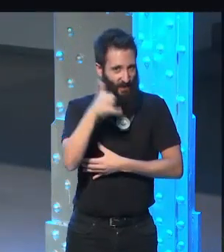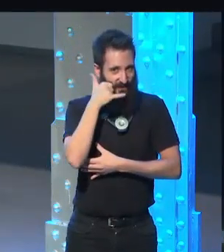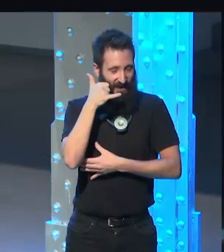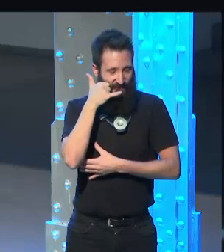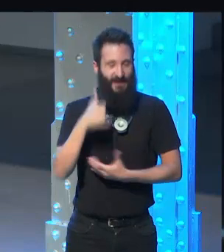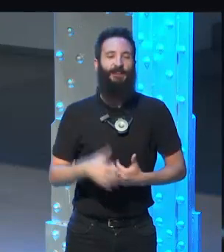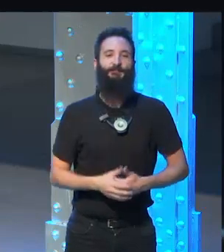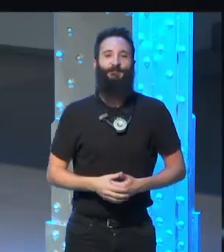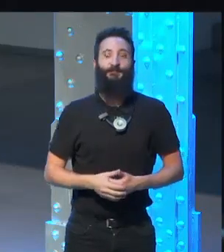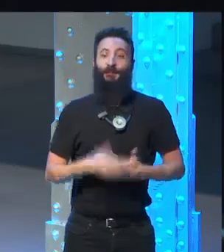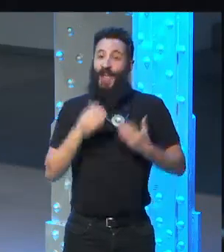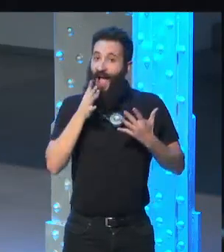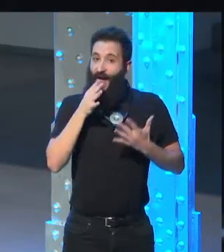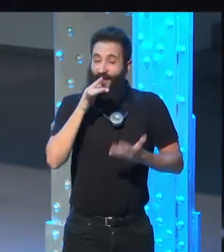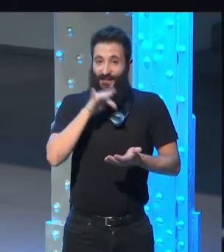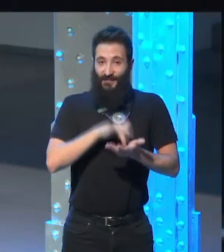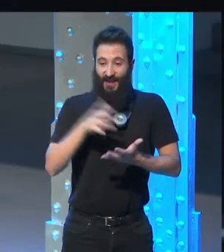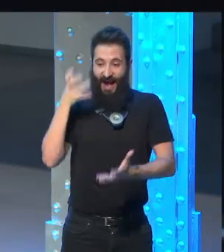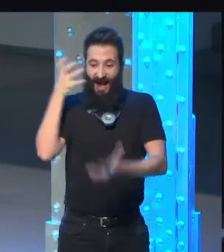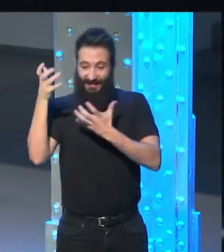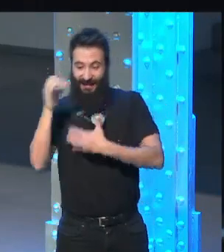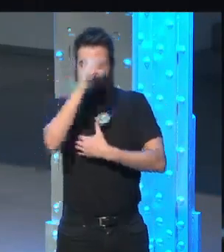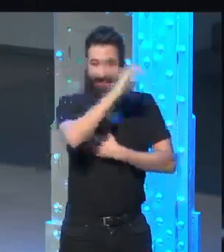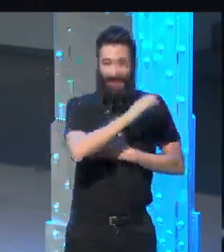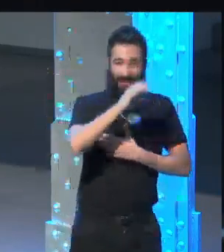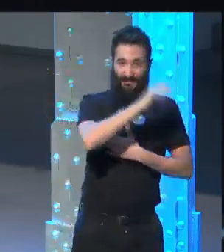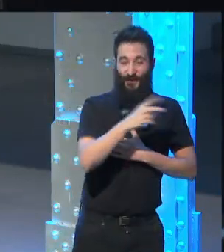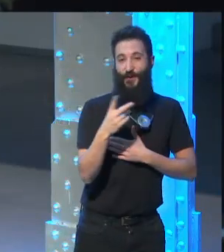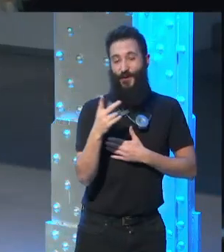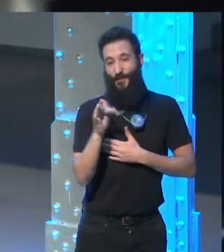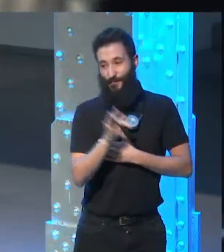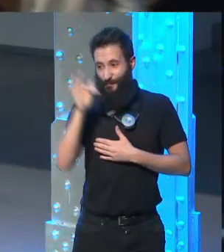ya con nuestros artistas y científicos, estas parejas